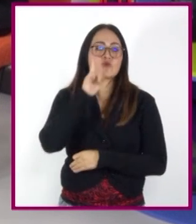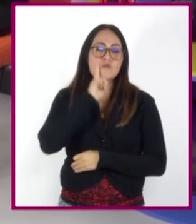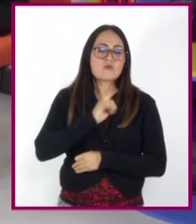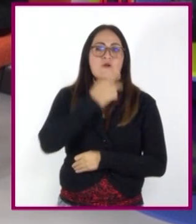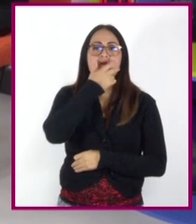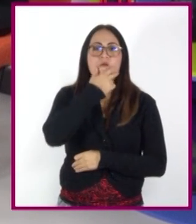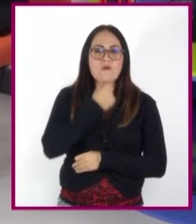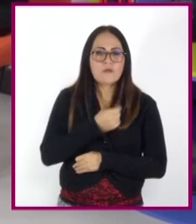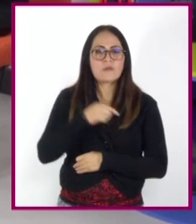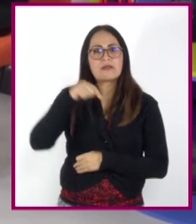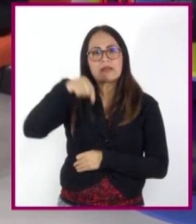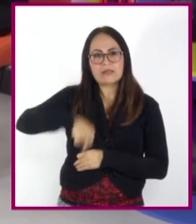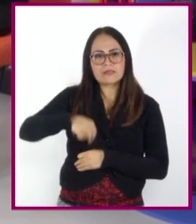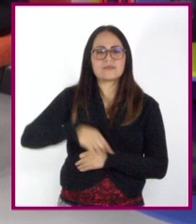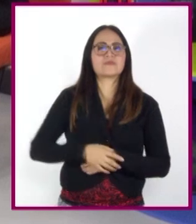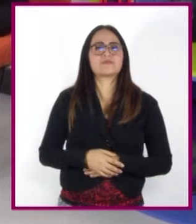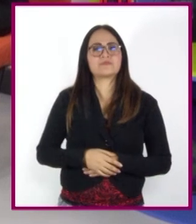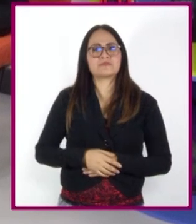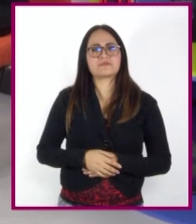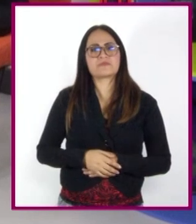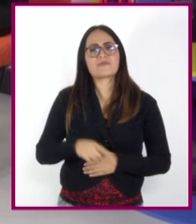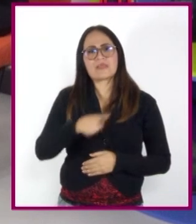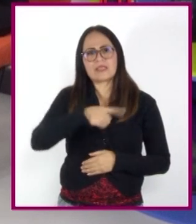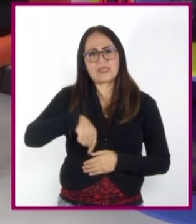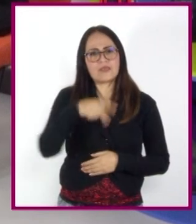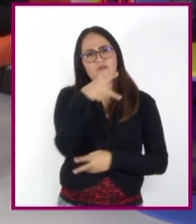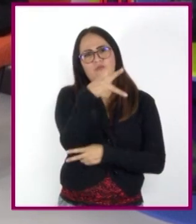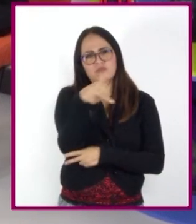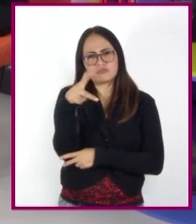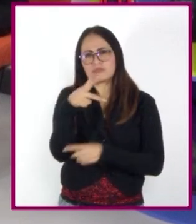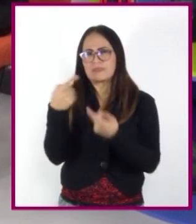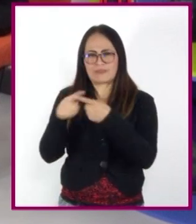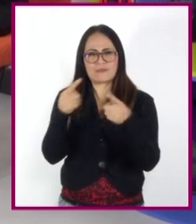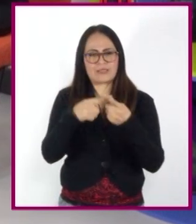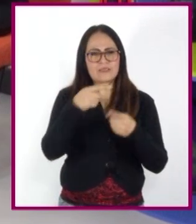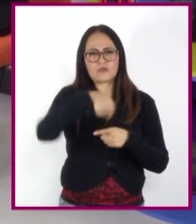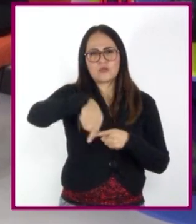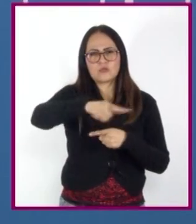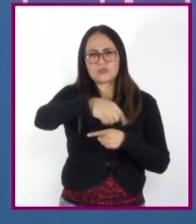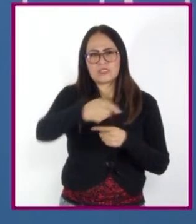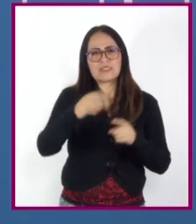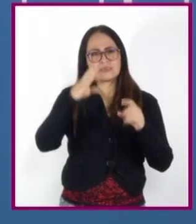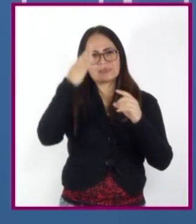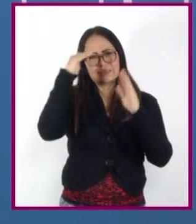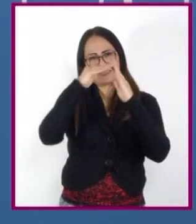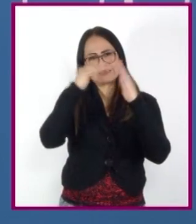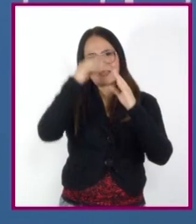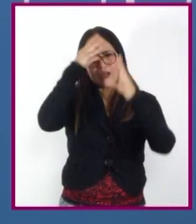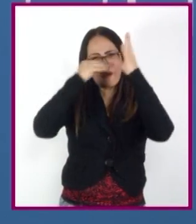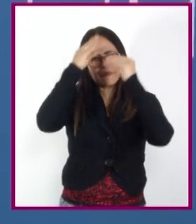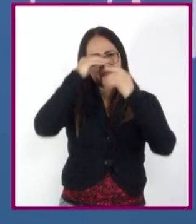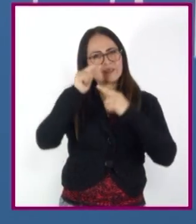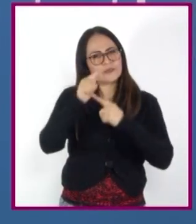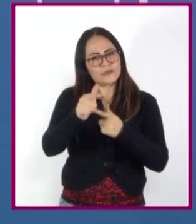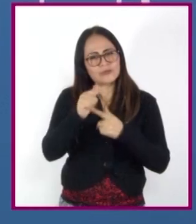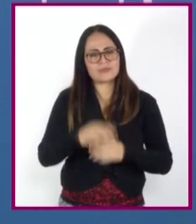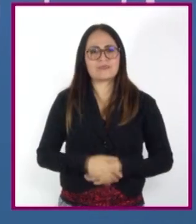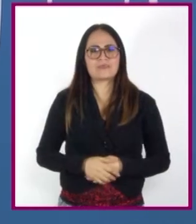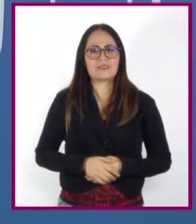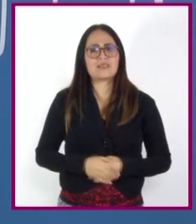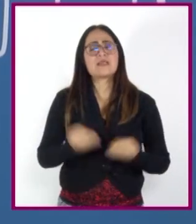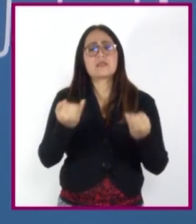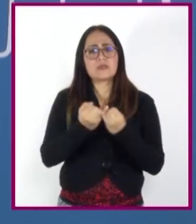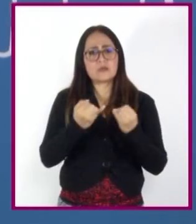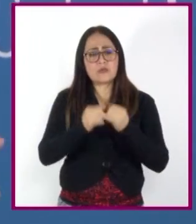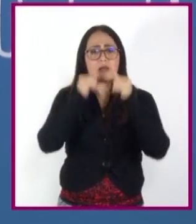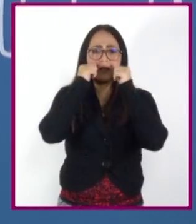hacen posible este espacio para que puedan continuar aprendiendo desde casa. Los invito a seguir viendo y